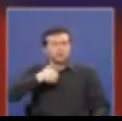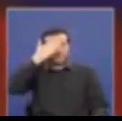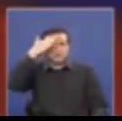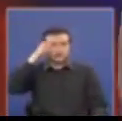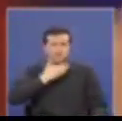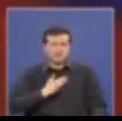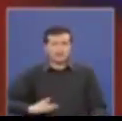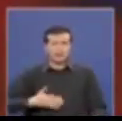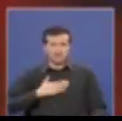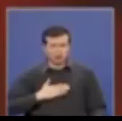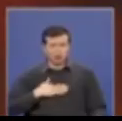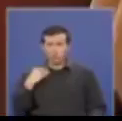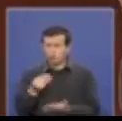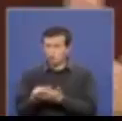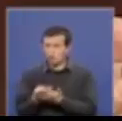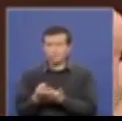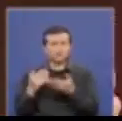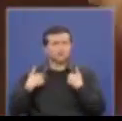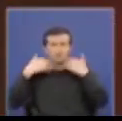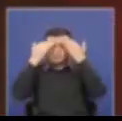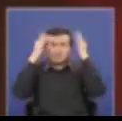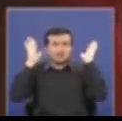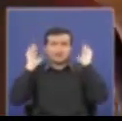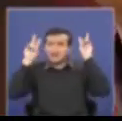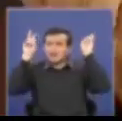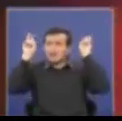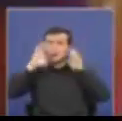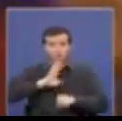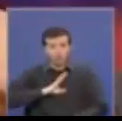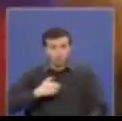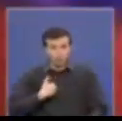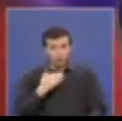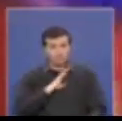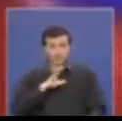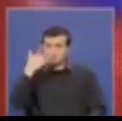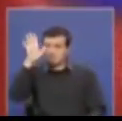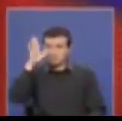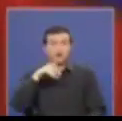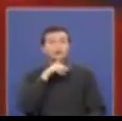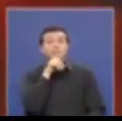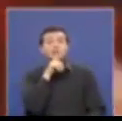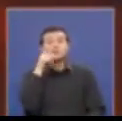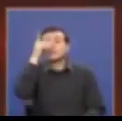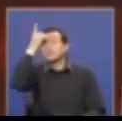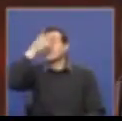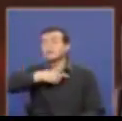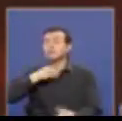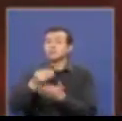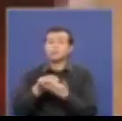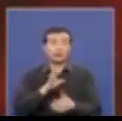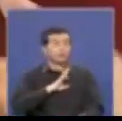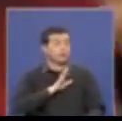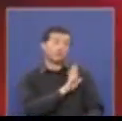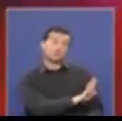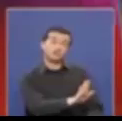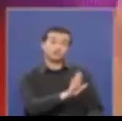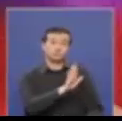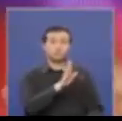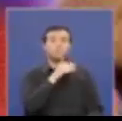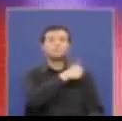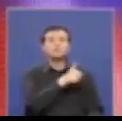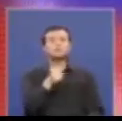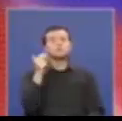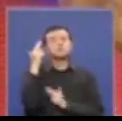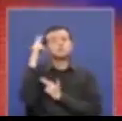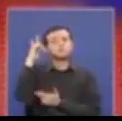helicóptero, no sabía ni los nombres de los franceses, las hacen los técnicos, y esos técnicos son los pilotos que vuelan esos helicópteros. Te supongo que son suicidas,